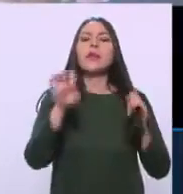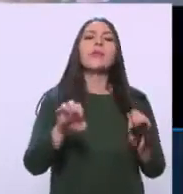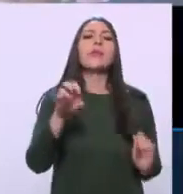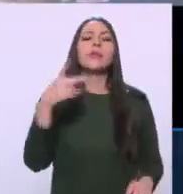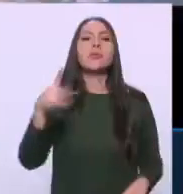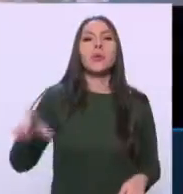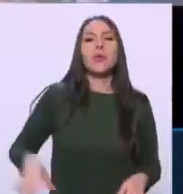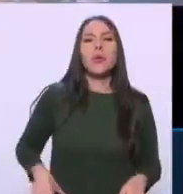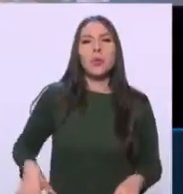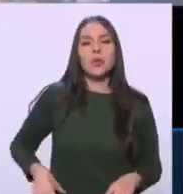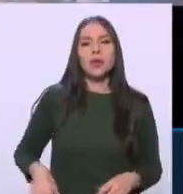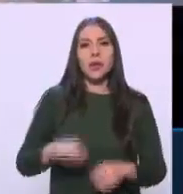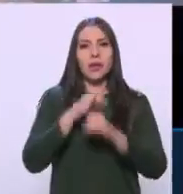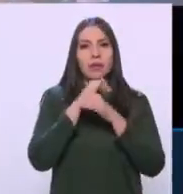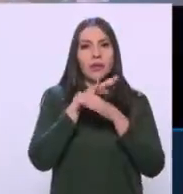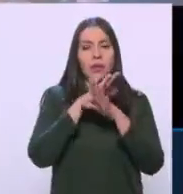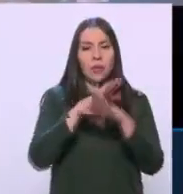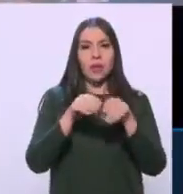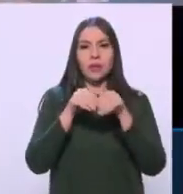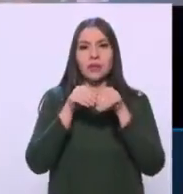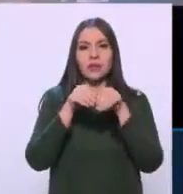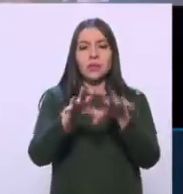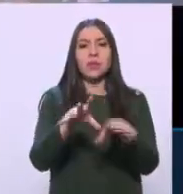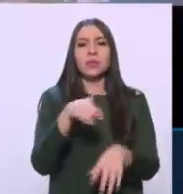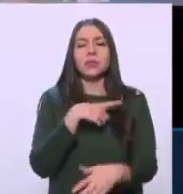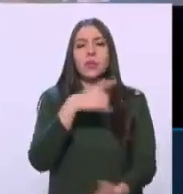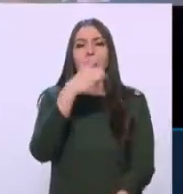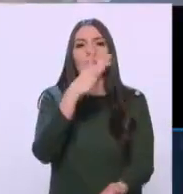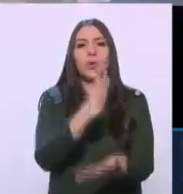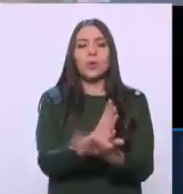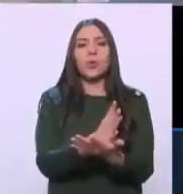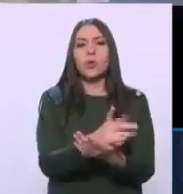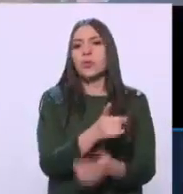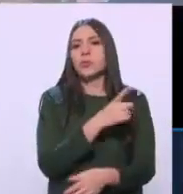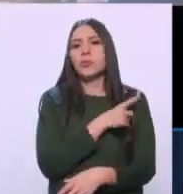pública disponible solamente se da a través de la cuenta pública y se da